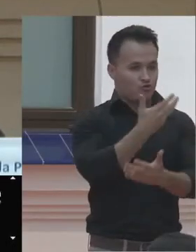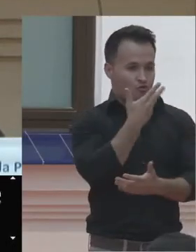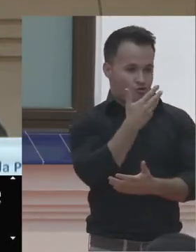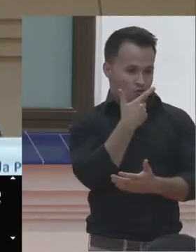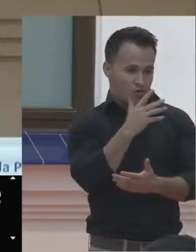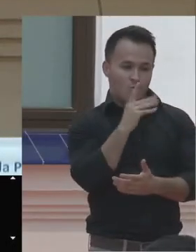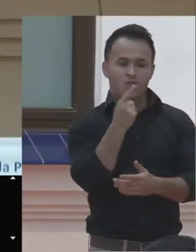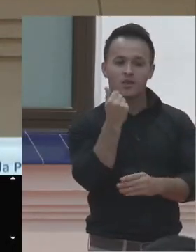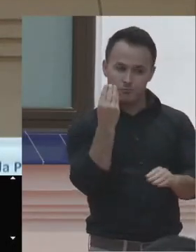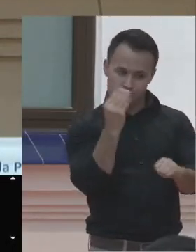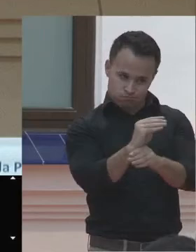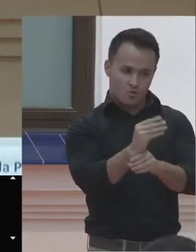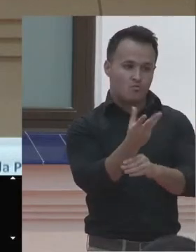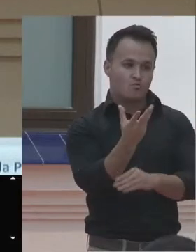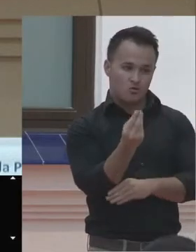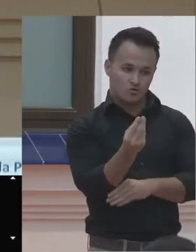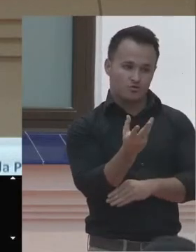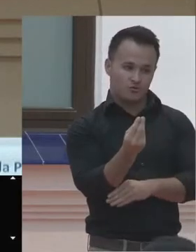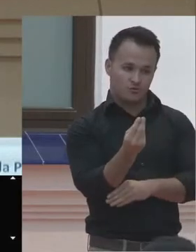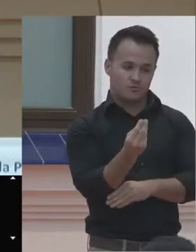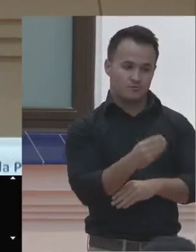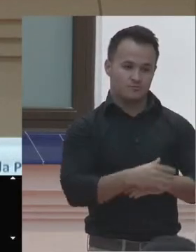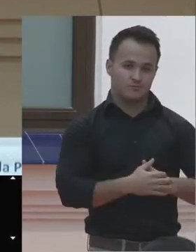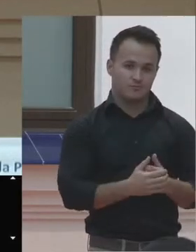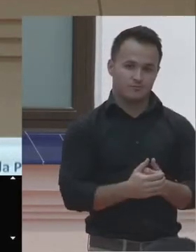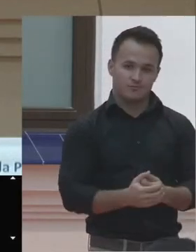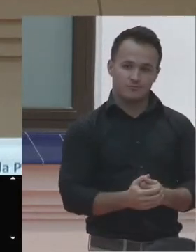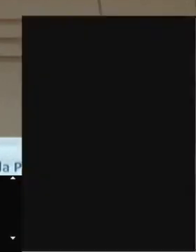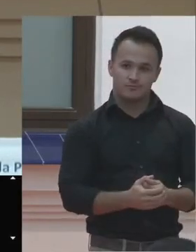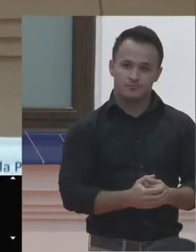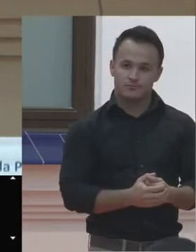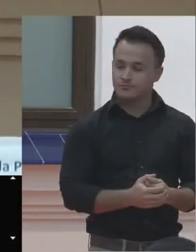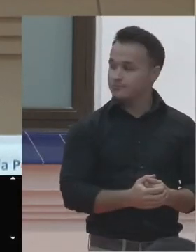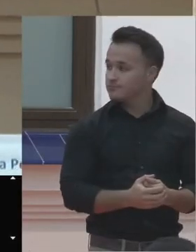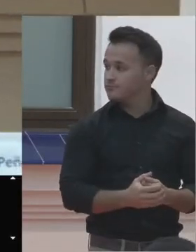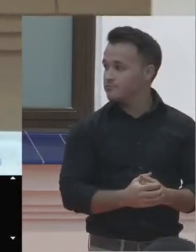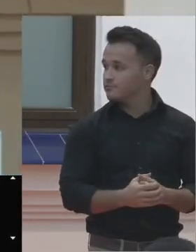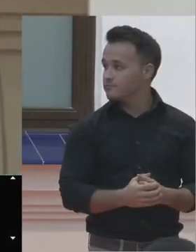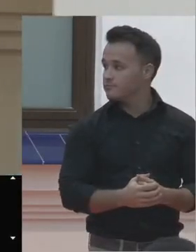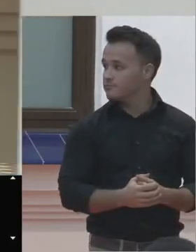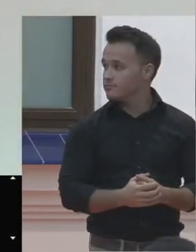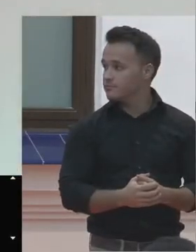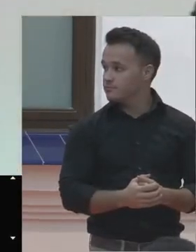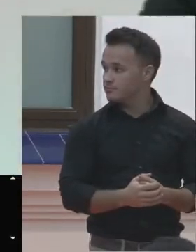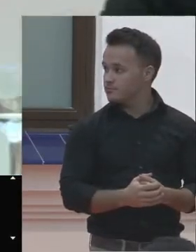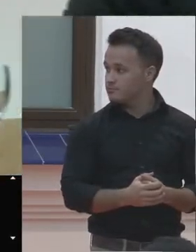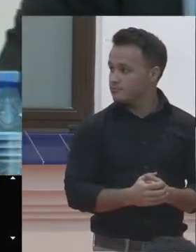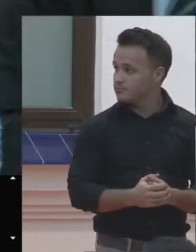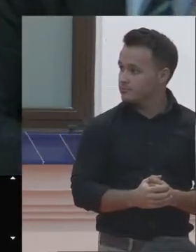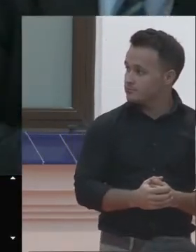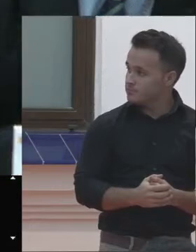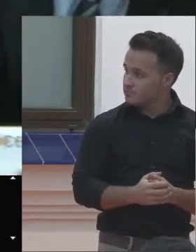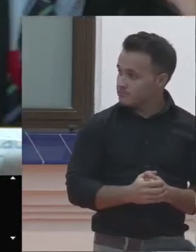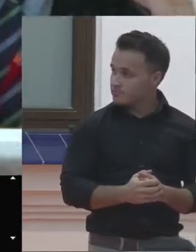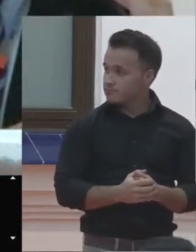que se ha invertido mucho dinero en ello. Muy bien. Pues por mi parte,